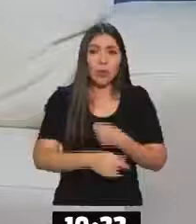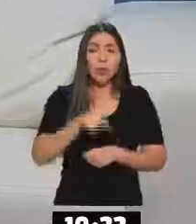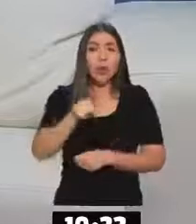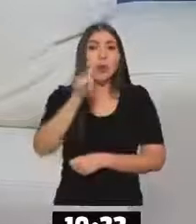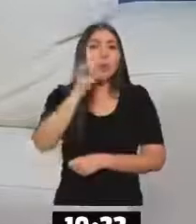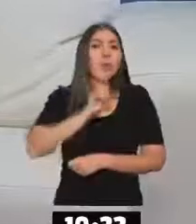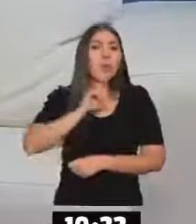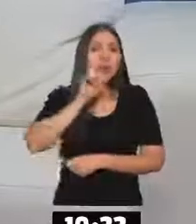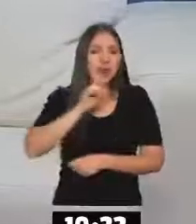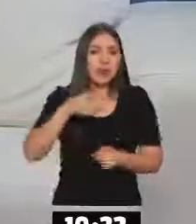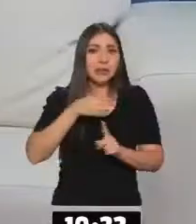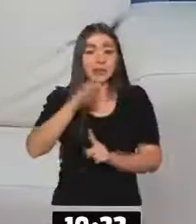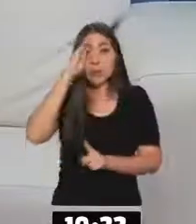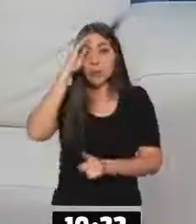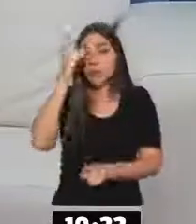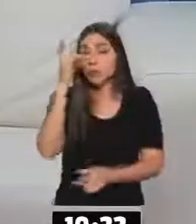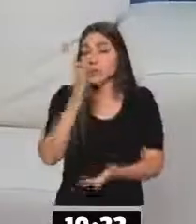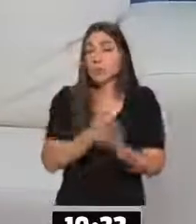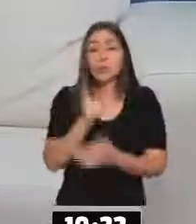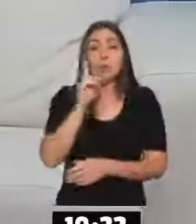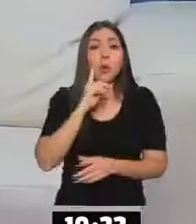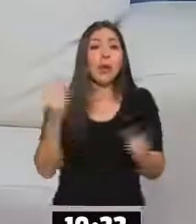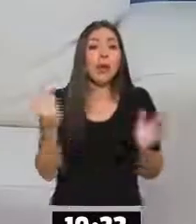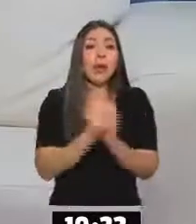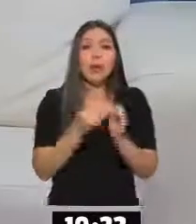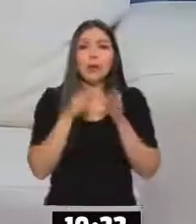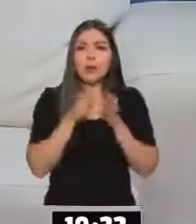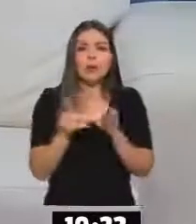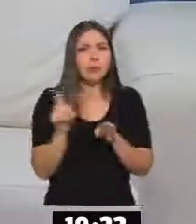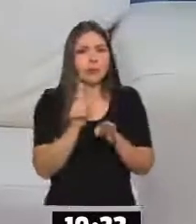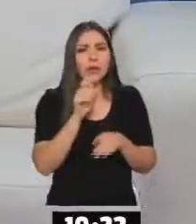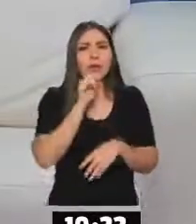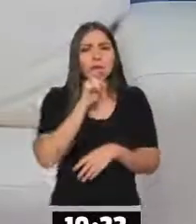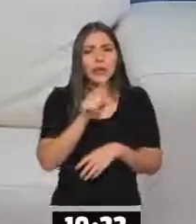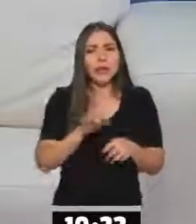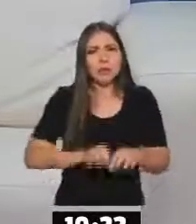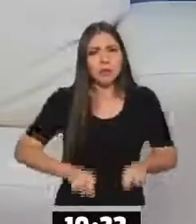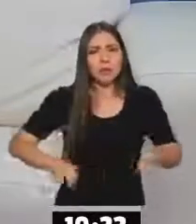tema de la familia, porque tienen tanto valor las mujeres como tanto